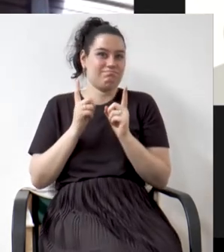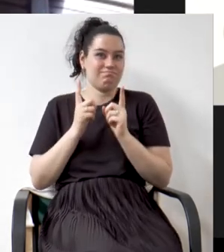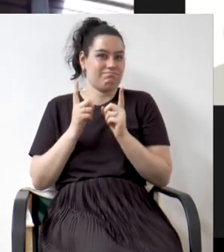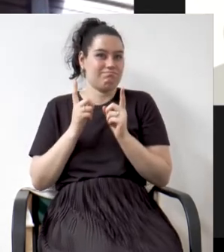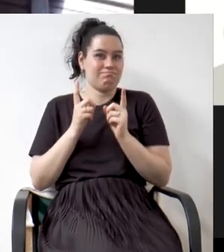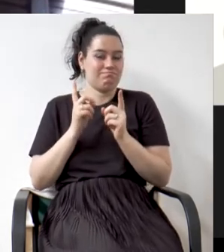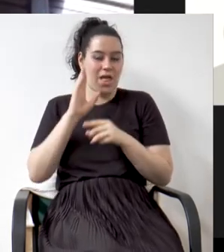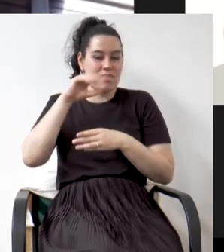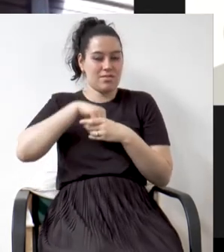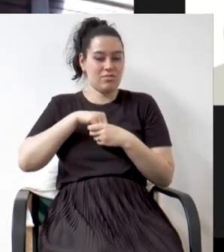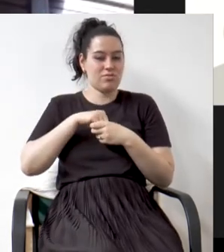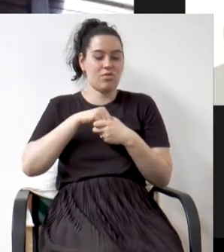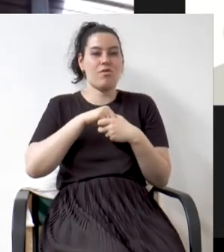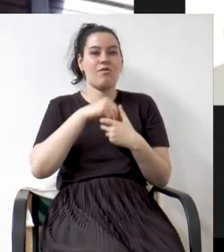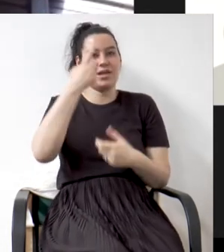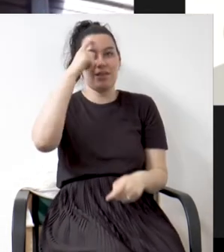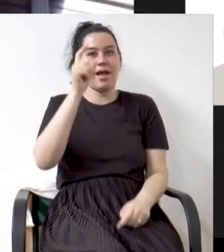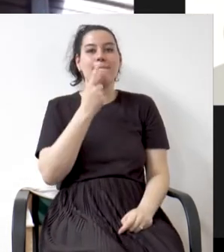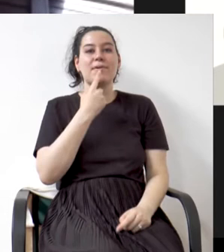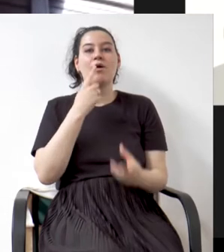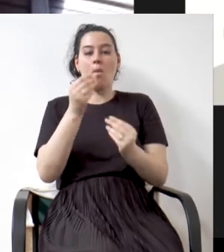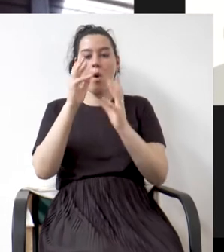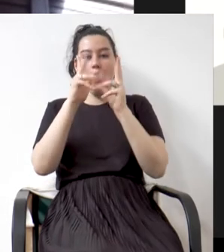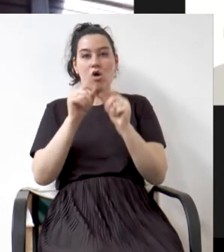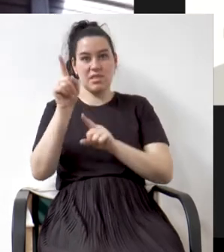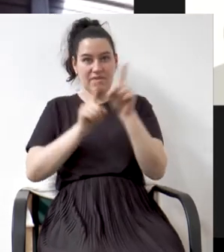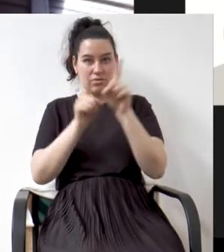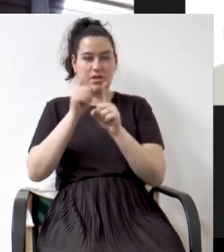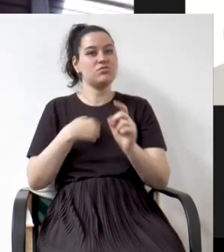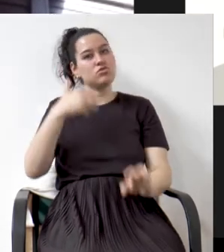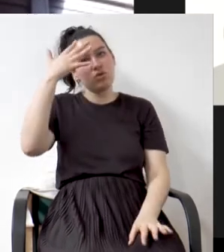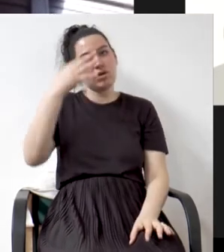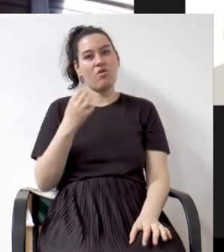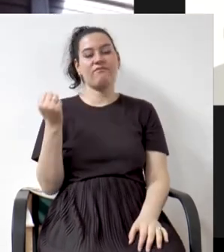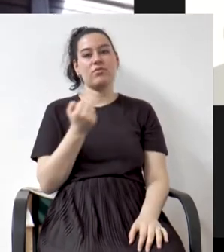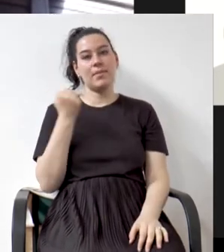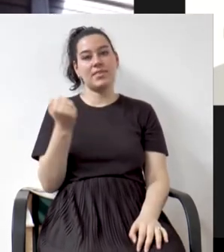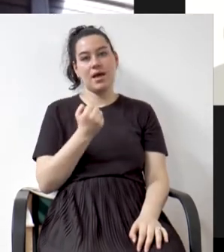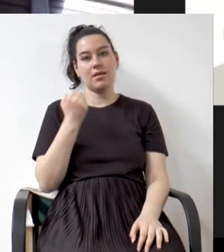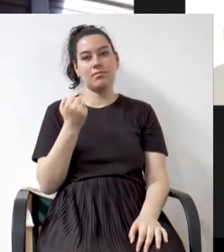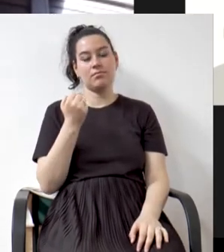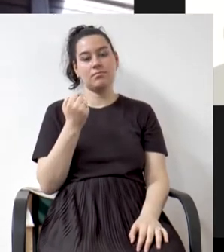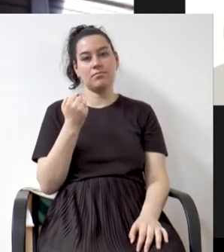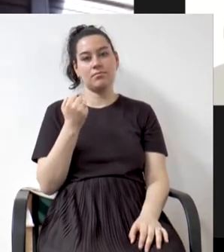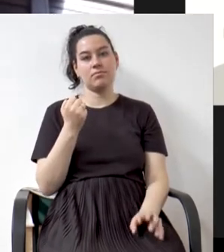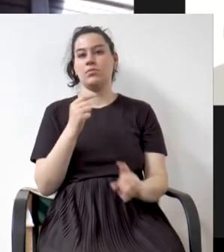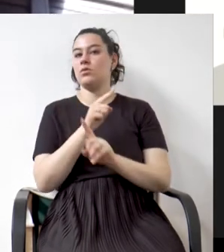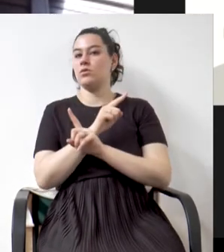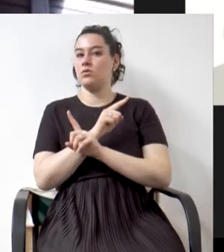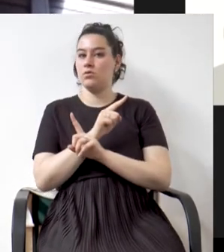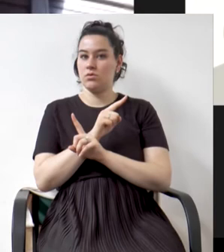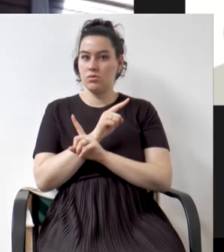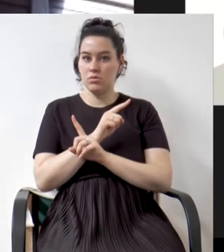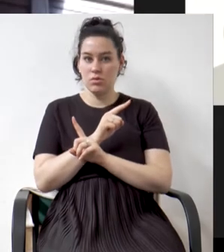una construcción institucional, política, ideológica hace mucho tiempo. Yo creo que es fundamental no diluir